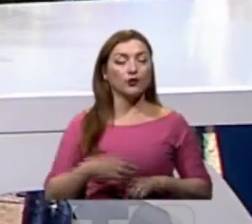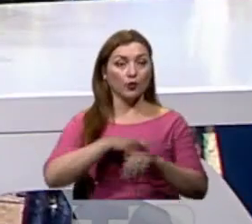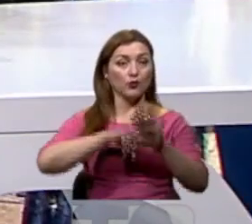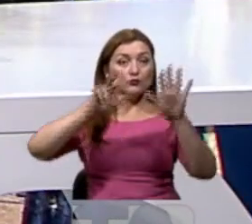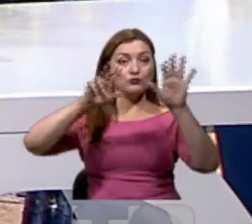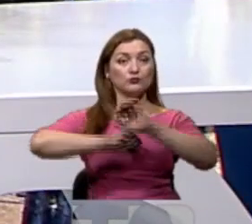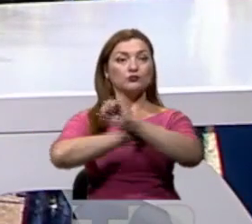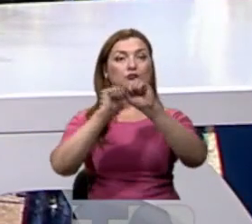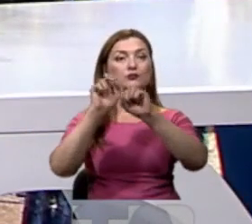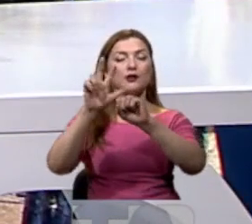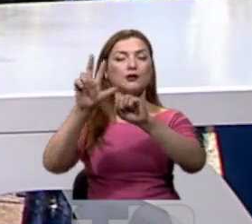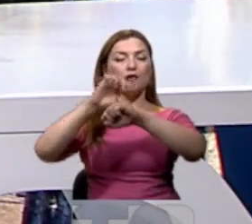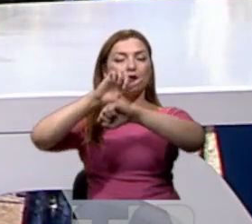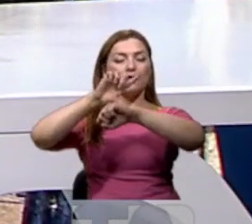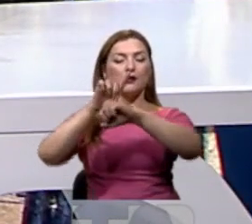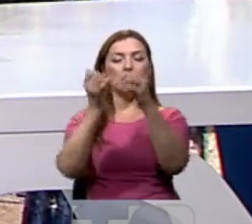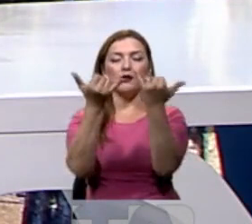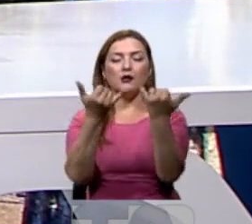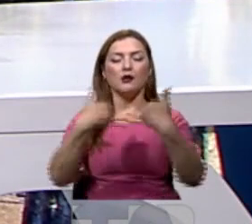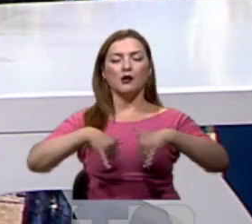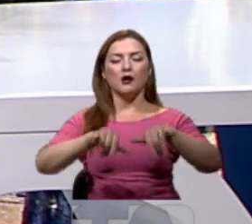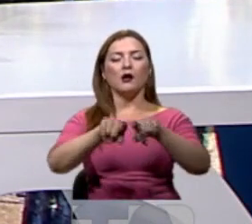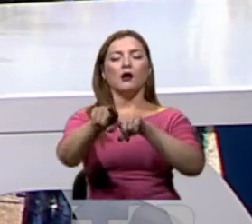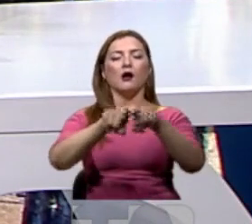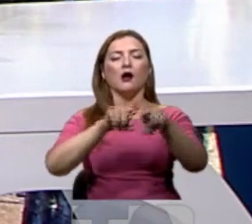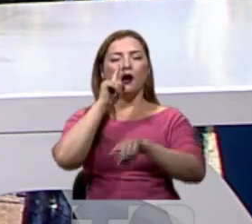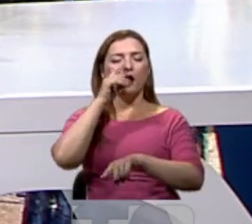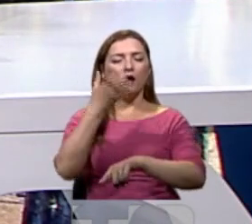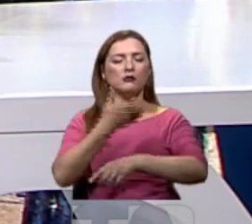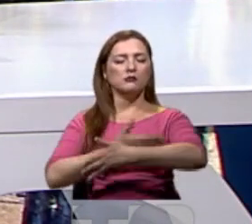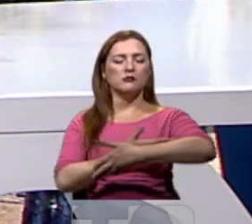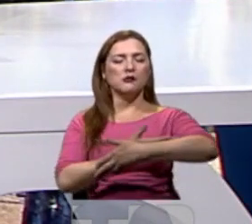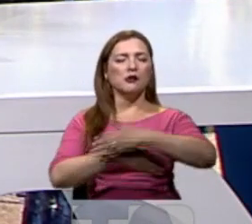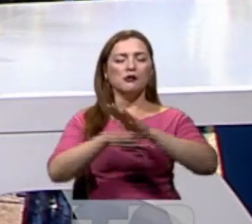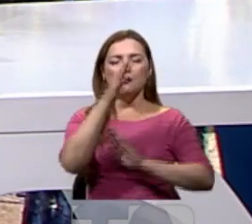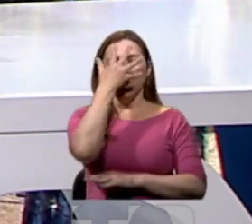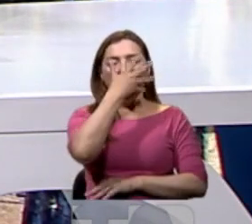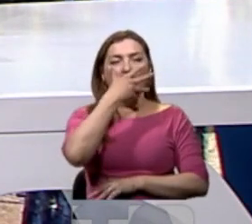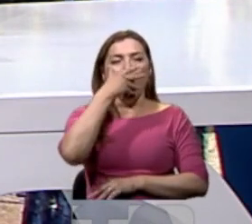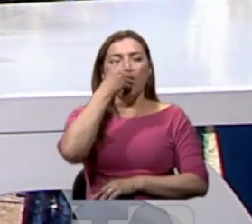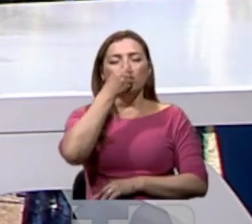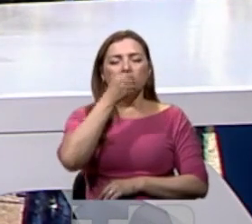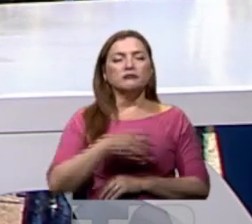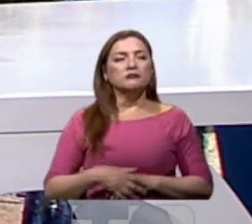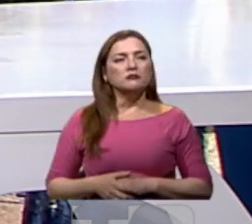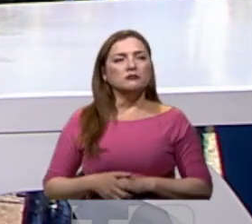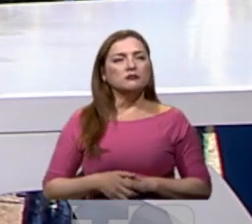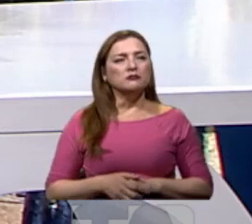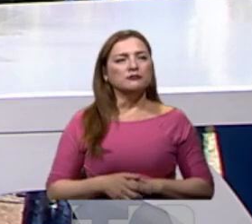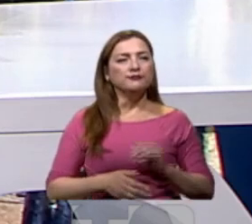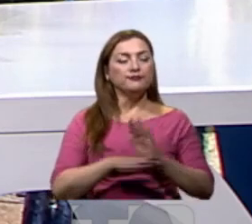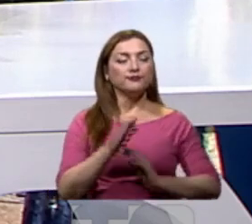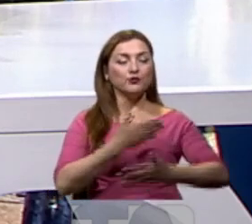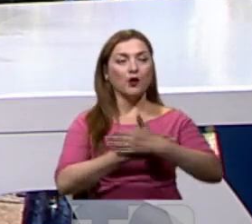8 de la mañana con 33 minutos y hoy continuamos con nuestro recorrido para elegir a la guagua más linda. La guagua más